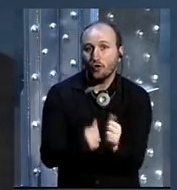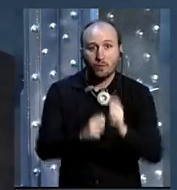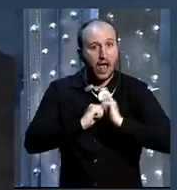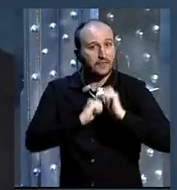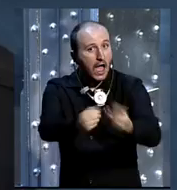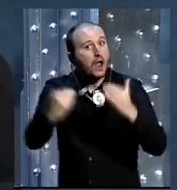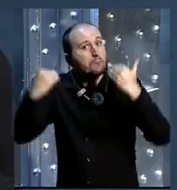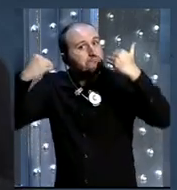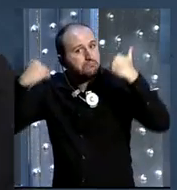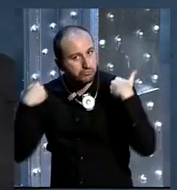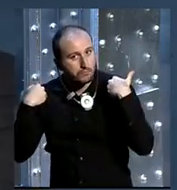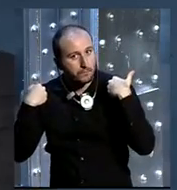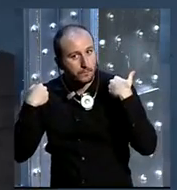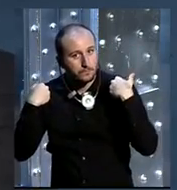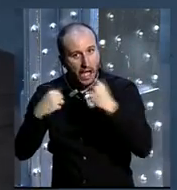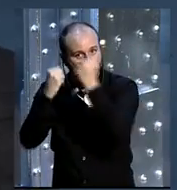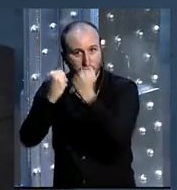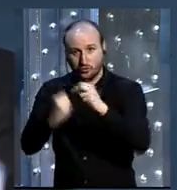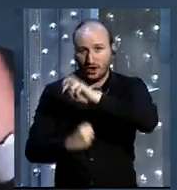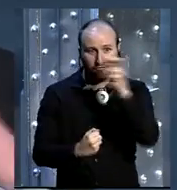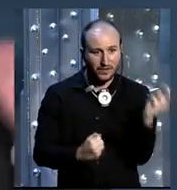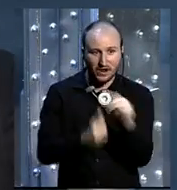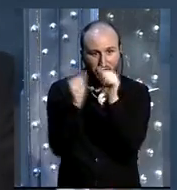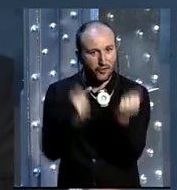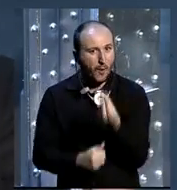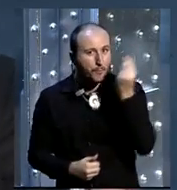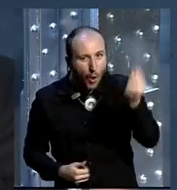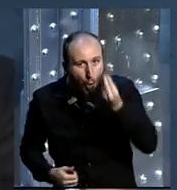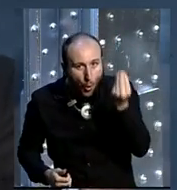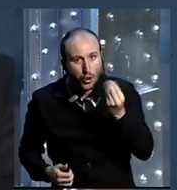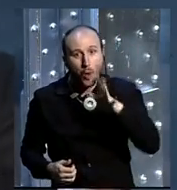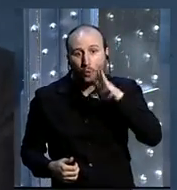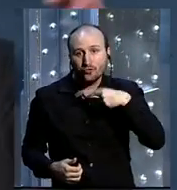las distintas instituciones mucho más efectiva. Por eso queremos tener